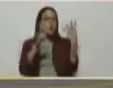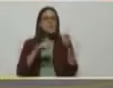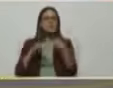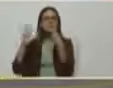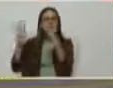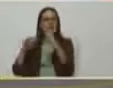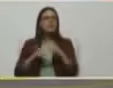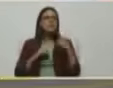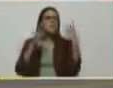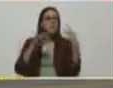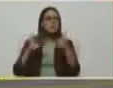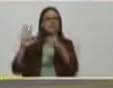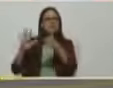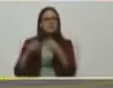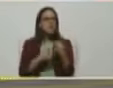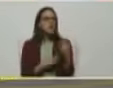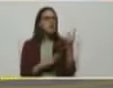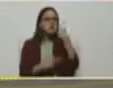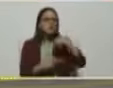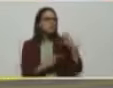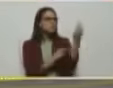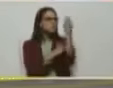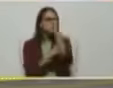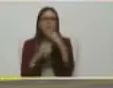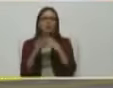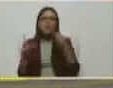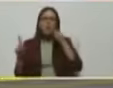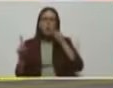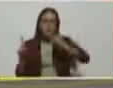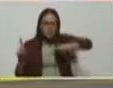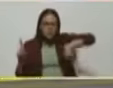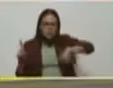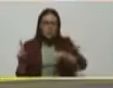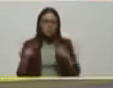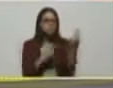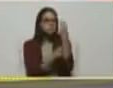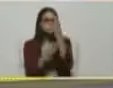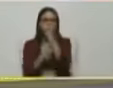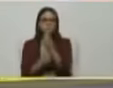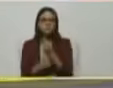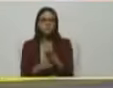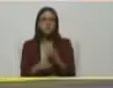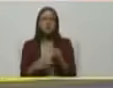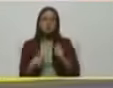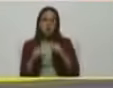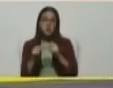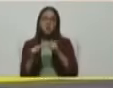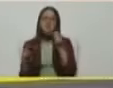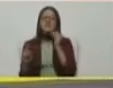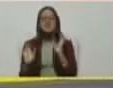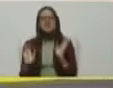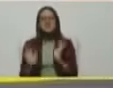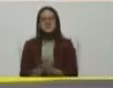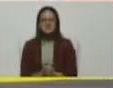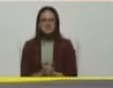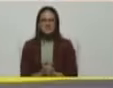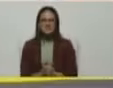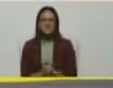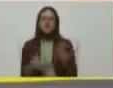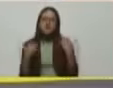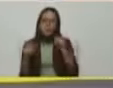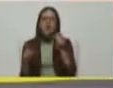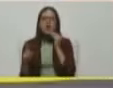96, nos decía la juventud entonces, aunque todavía estoy joven, tengo